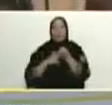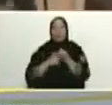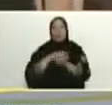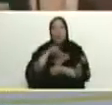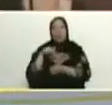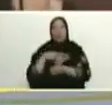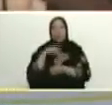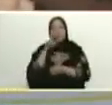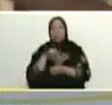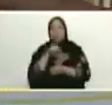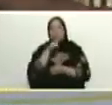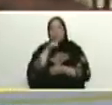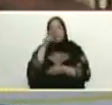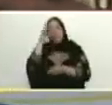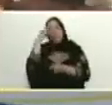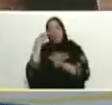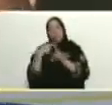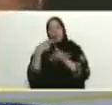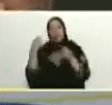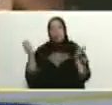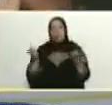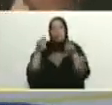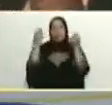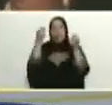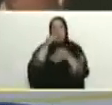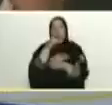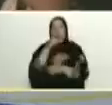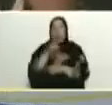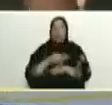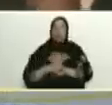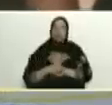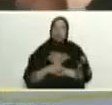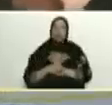Vicente Rangel. Honor y gloria a José Vicente Rangel.